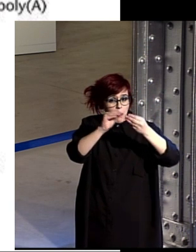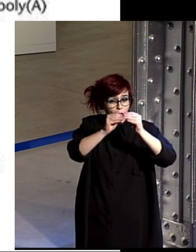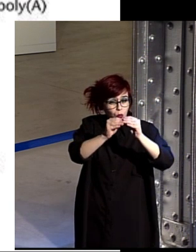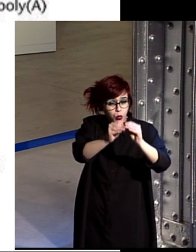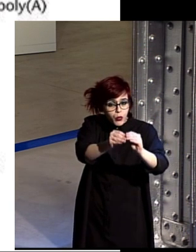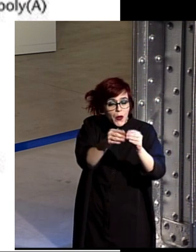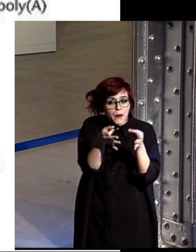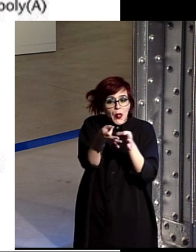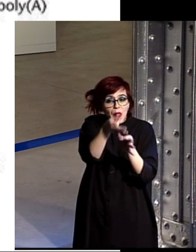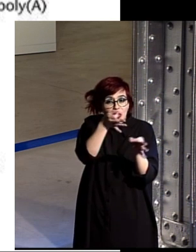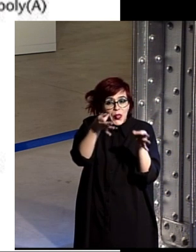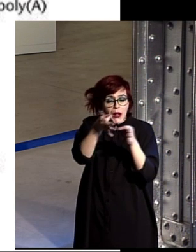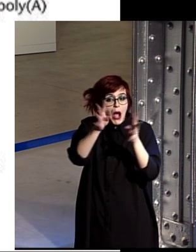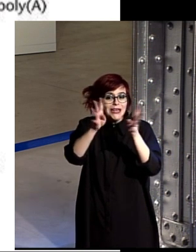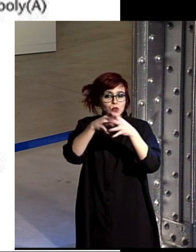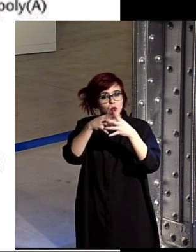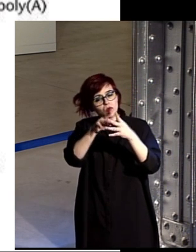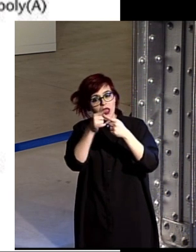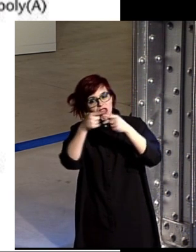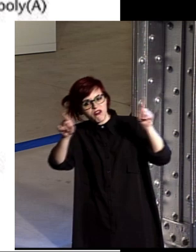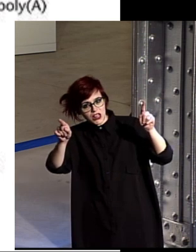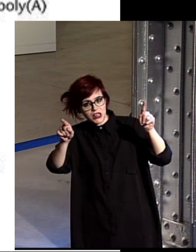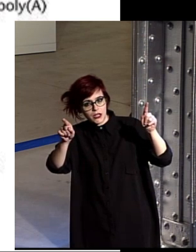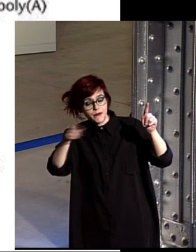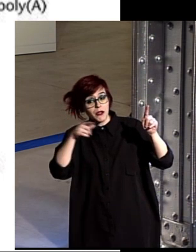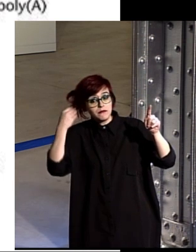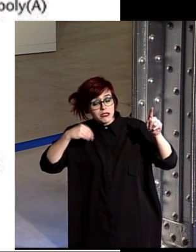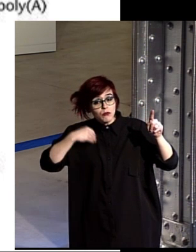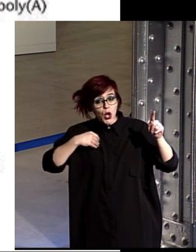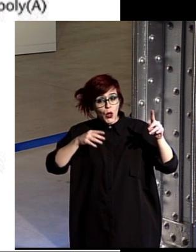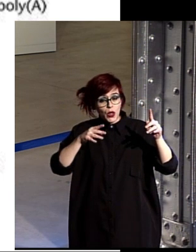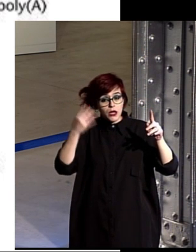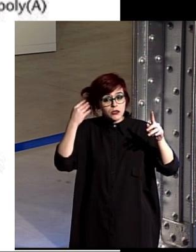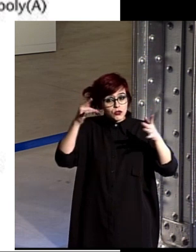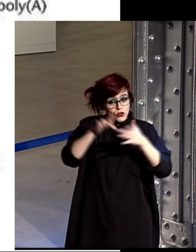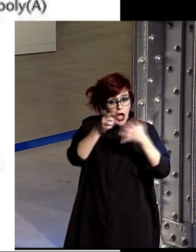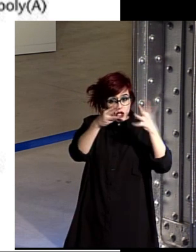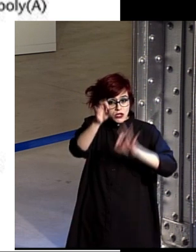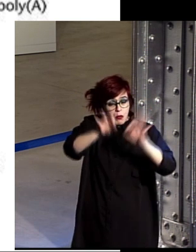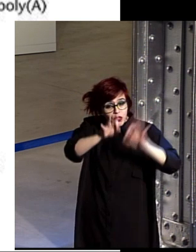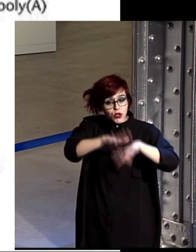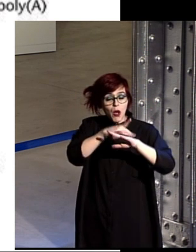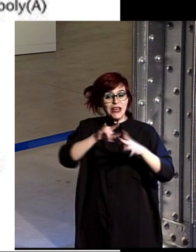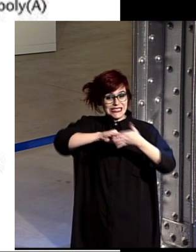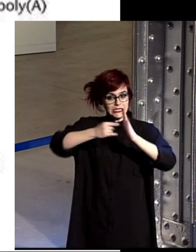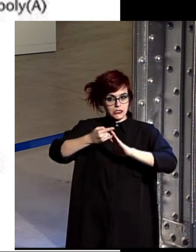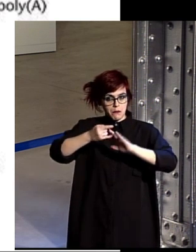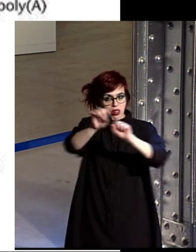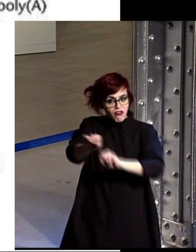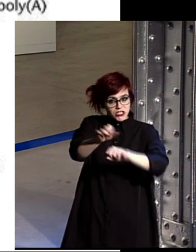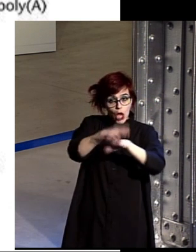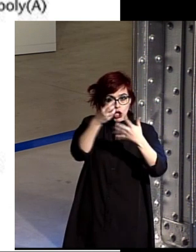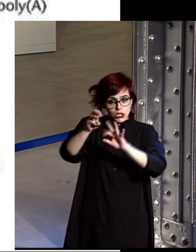más pequeña y que tiene otra estructura. Y además la produce, el 80% de la que lo produce es esa. Tiene al sistema inmune súper entretenido